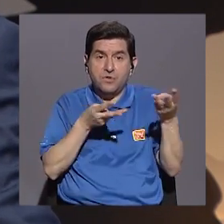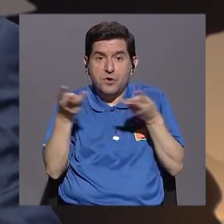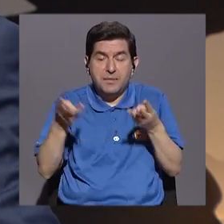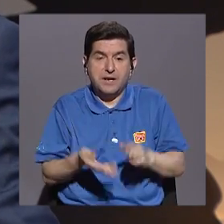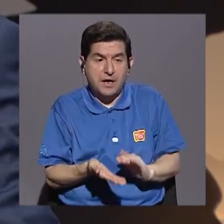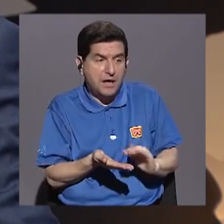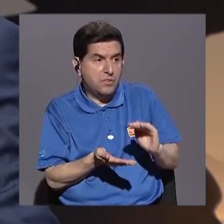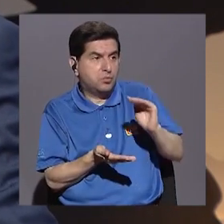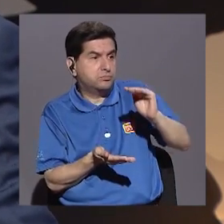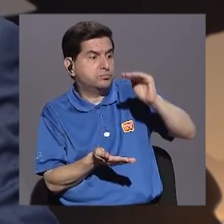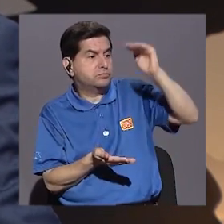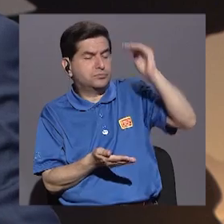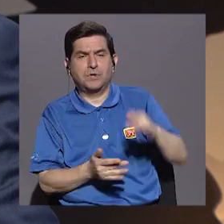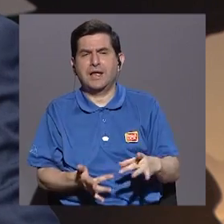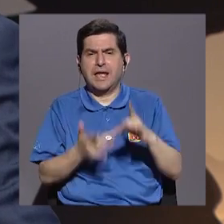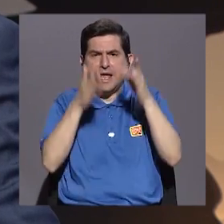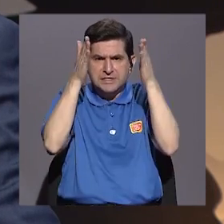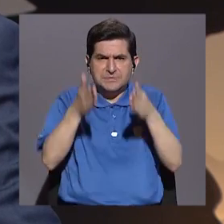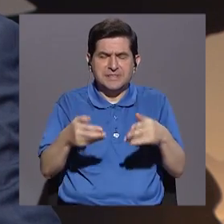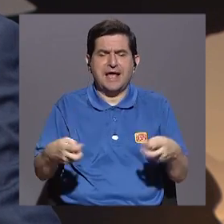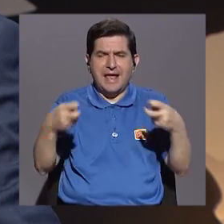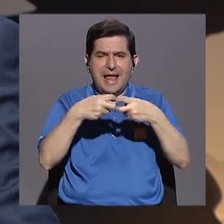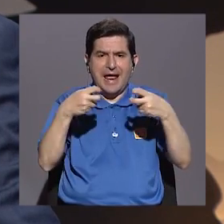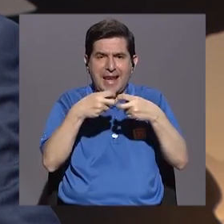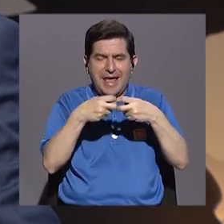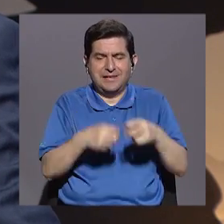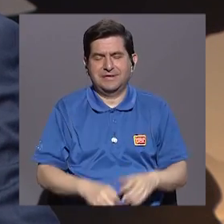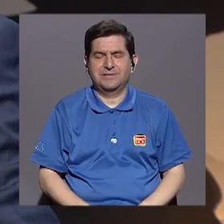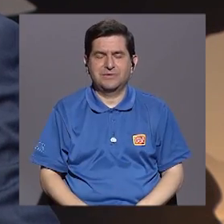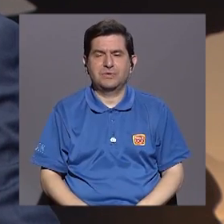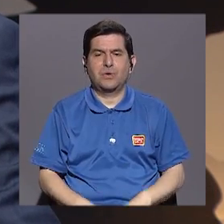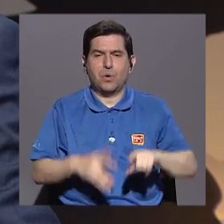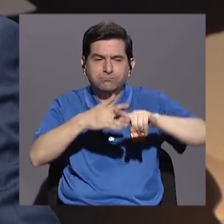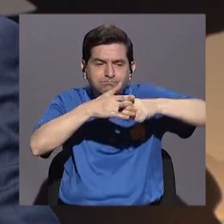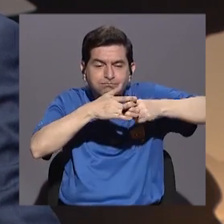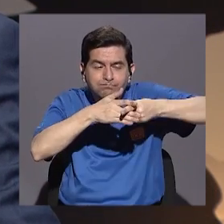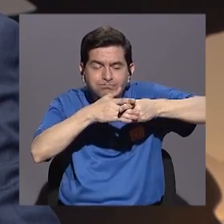un mercado que va creciendo de especialistas electromecánicos